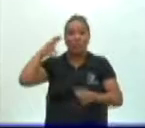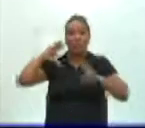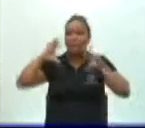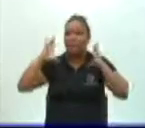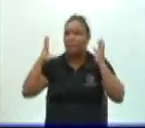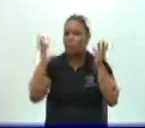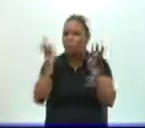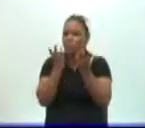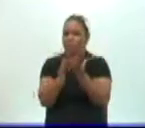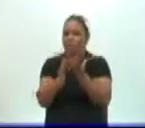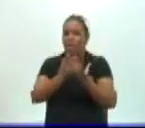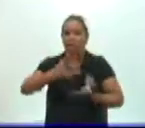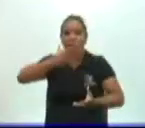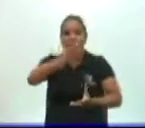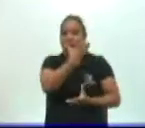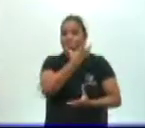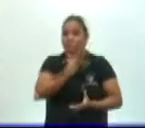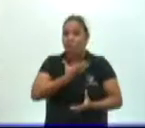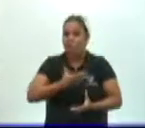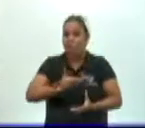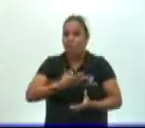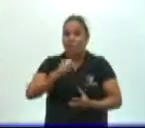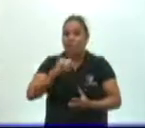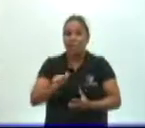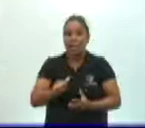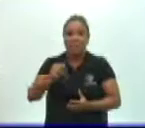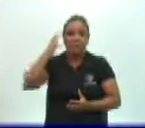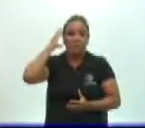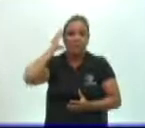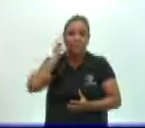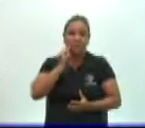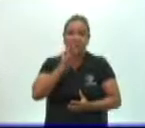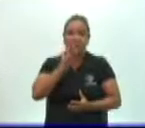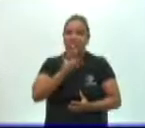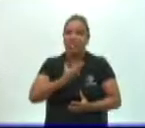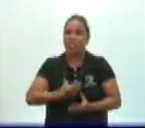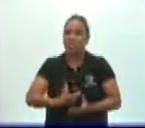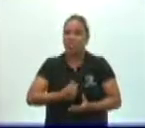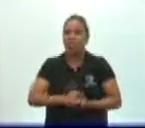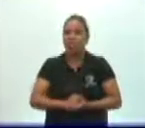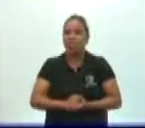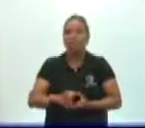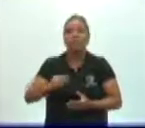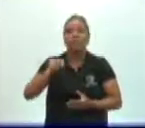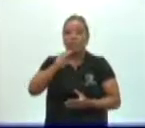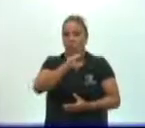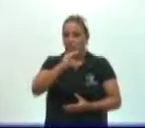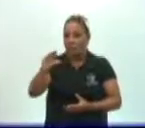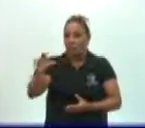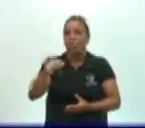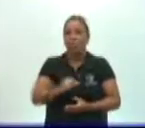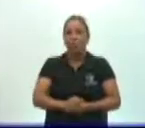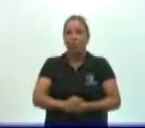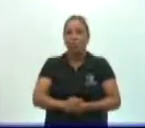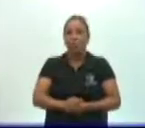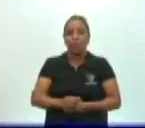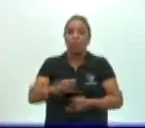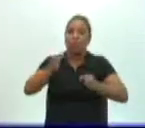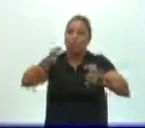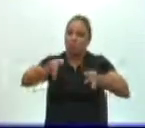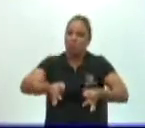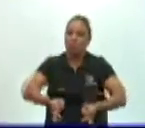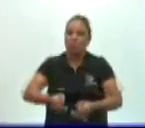son Carlos Marx y Federico Engels, que lograron construir una teoría coherente, una teoría en la que los obreros tendrían